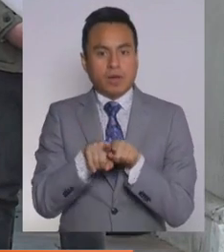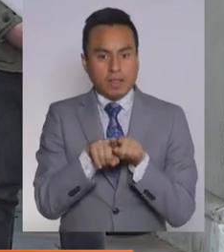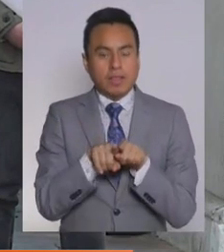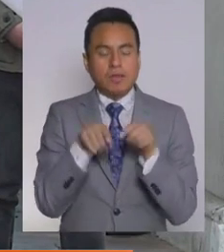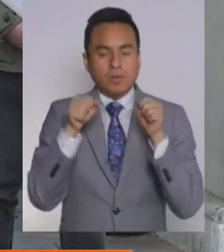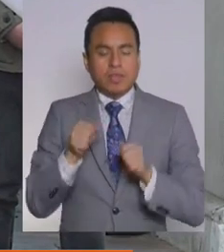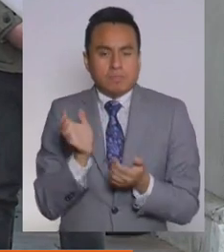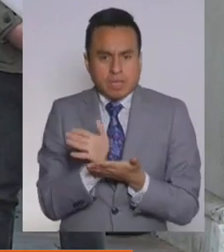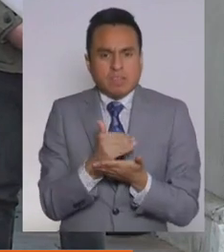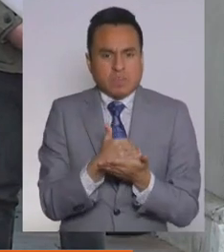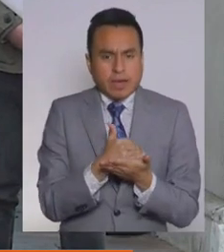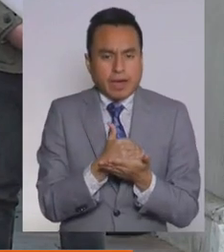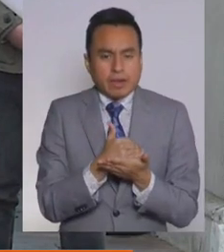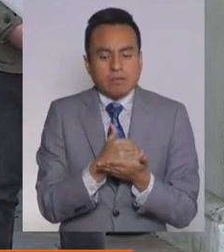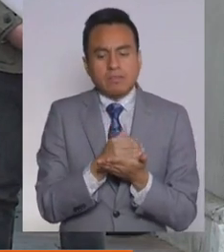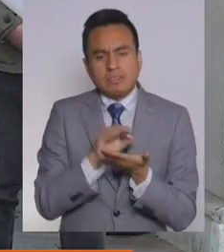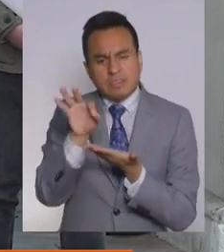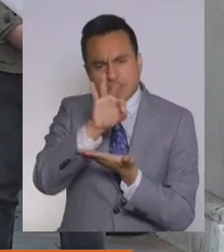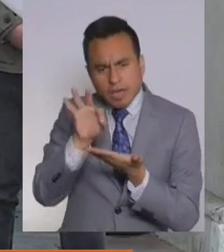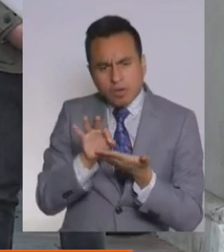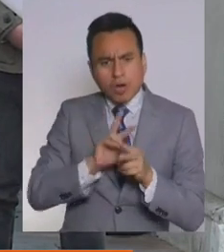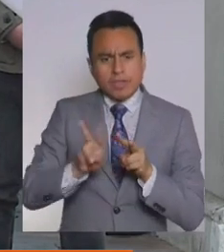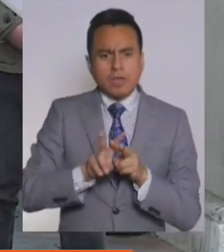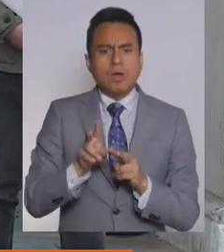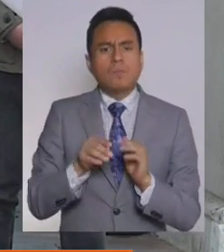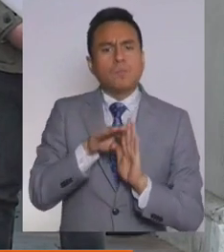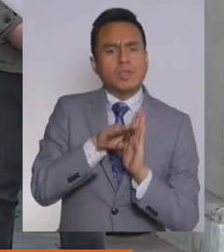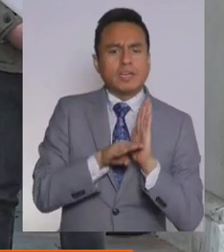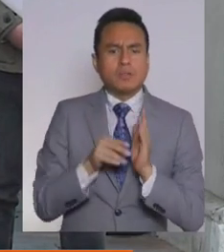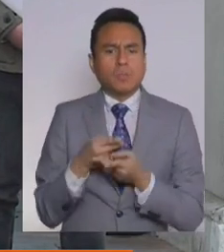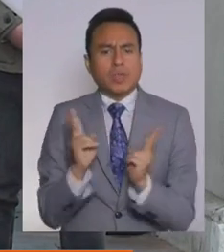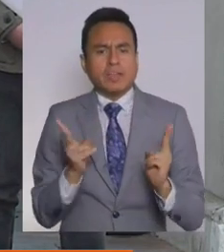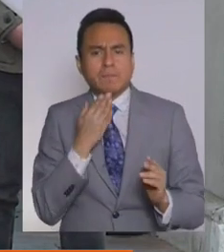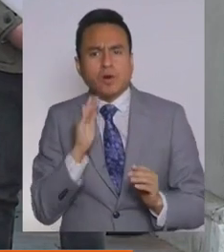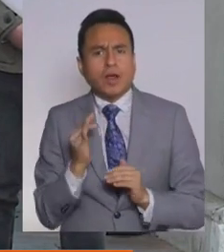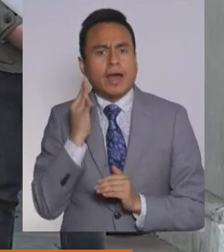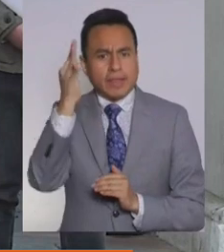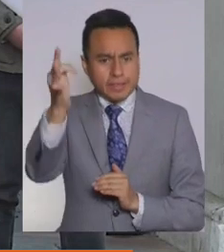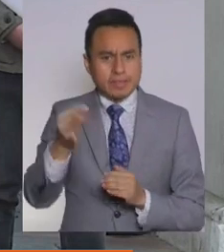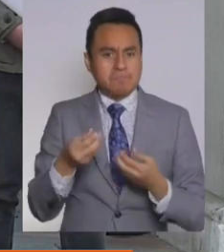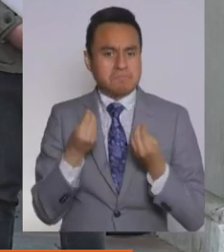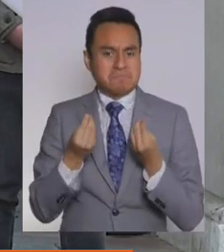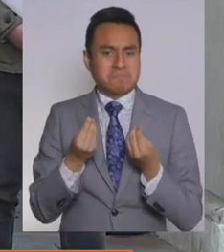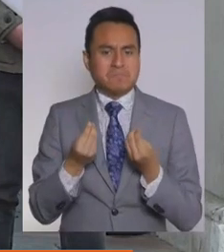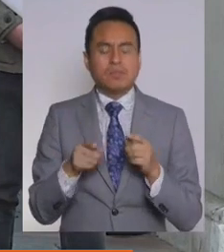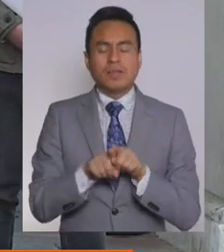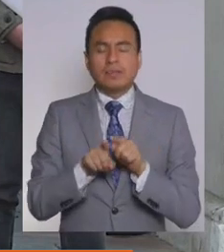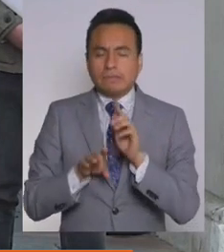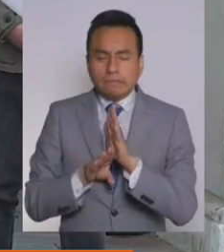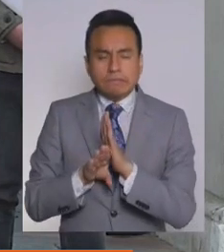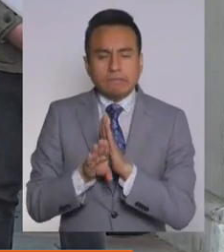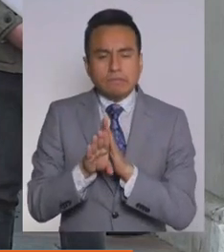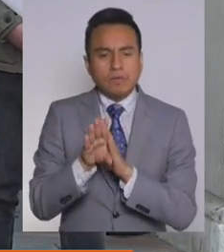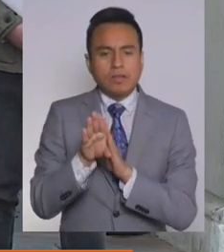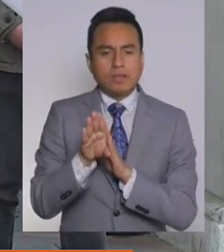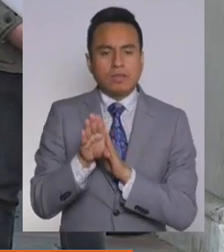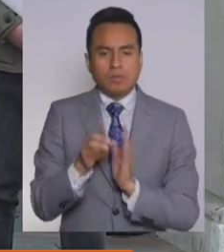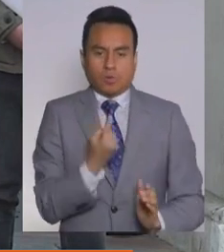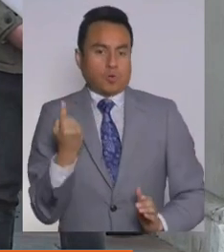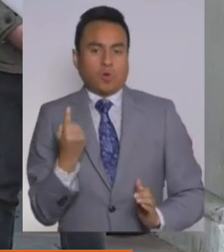también planificar el diseño de políticas públicas hacia adelante de mejor manera. La manera de salir adelante es entre